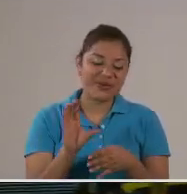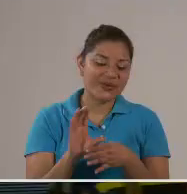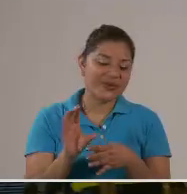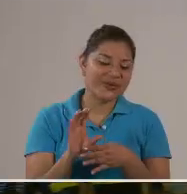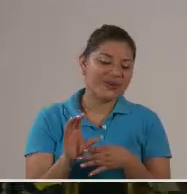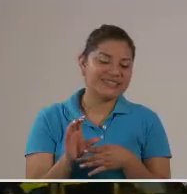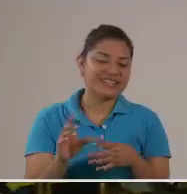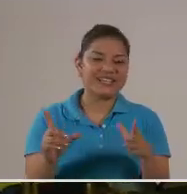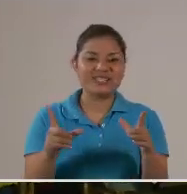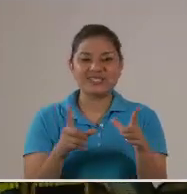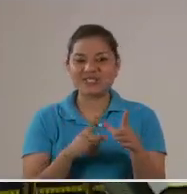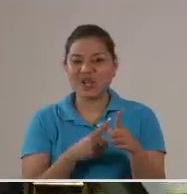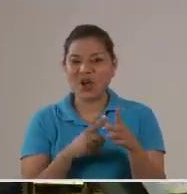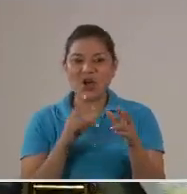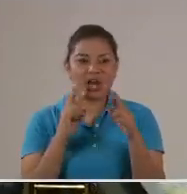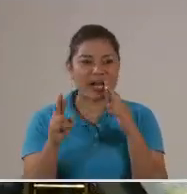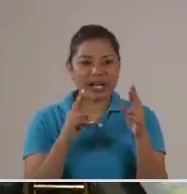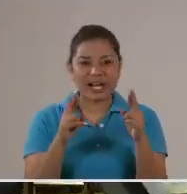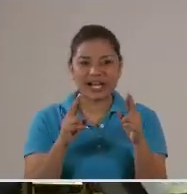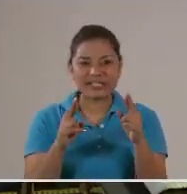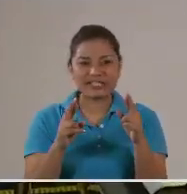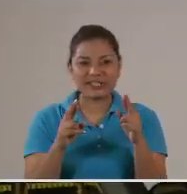en el nombre de Jesús la